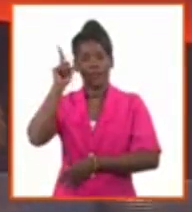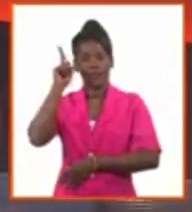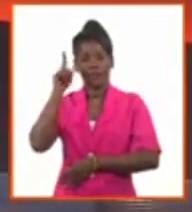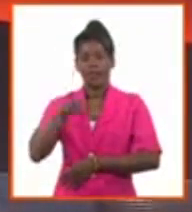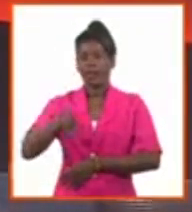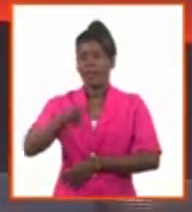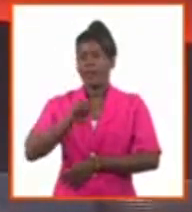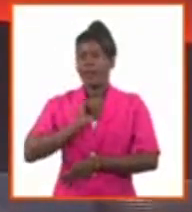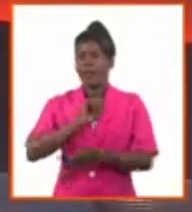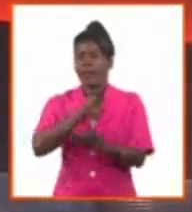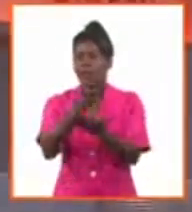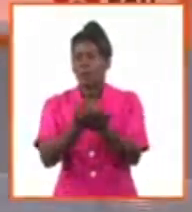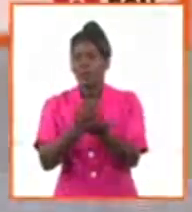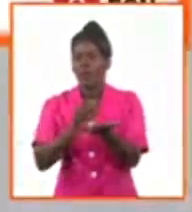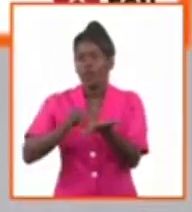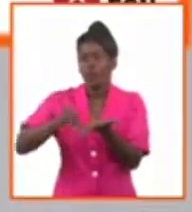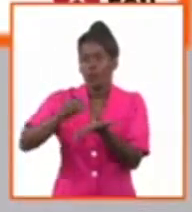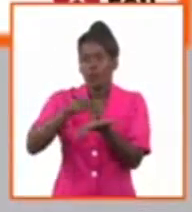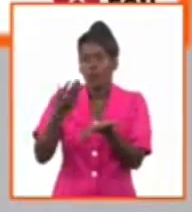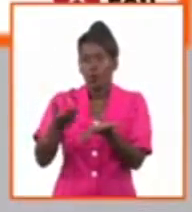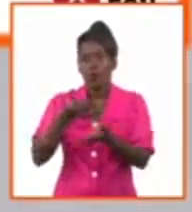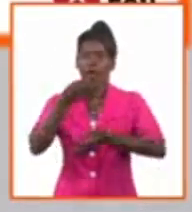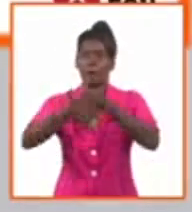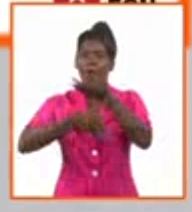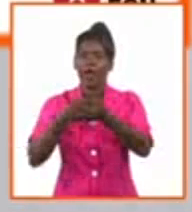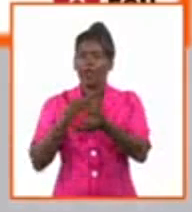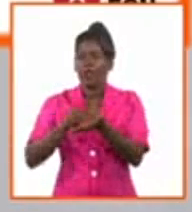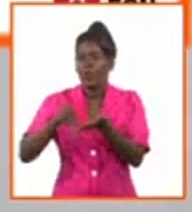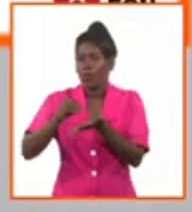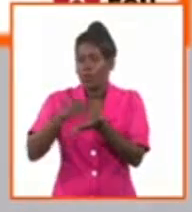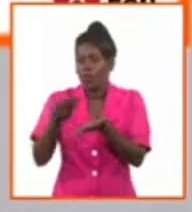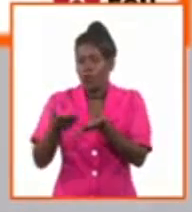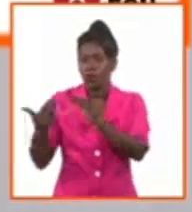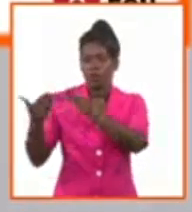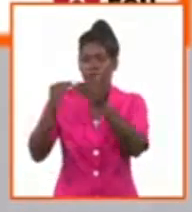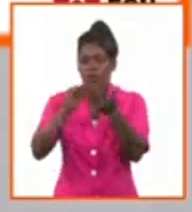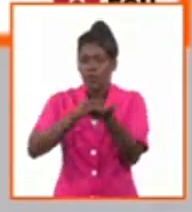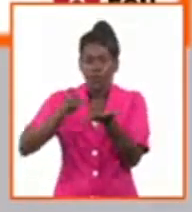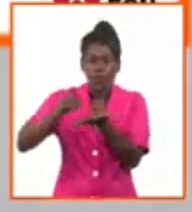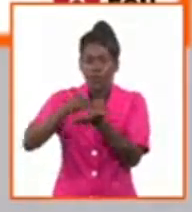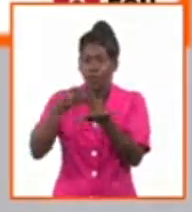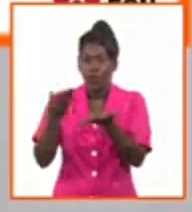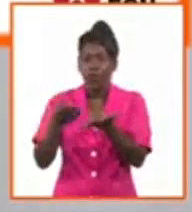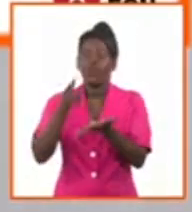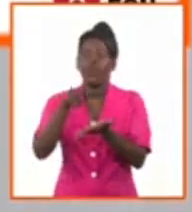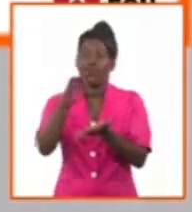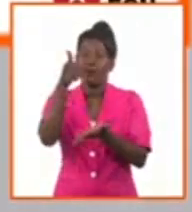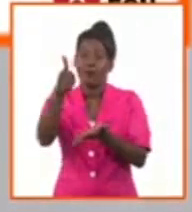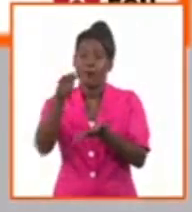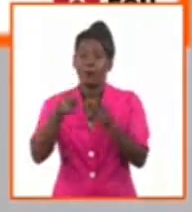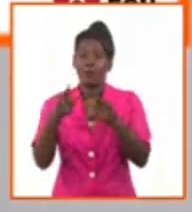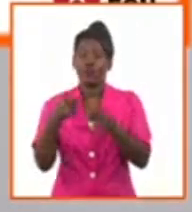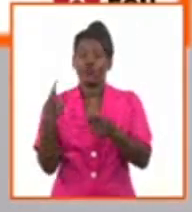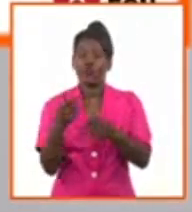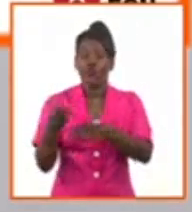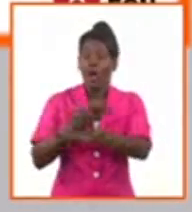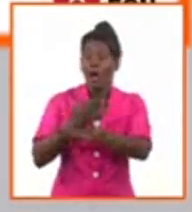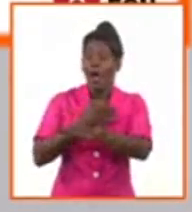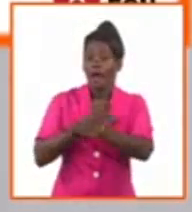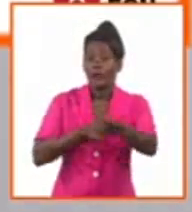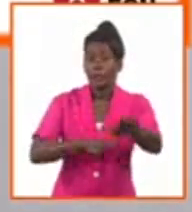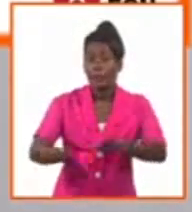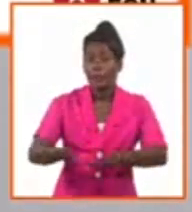hacer y la manera en la que quieran expresarse. Siempre estamos buscando un proceso de profunda discusión y